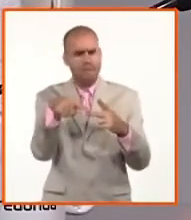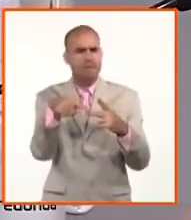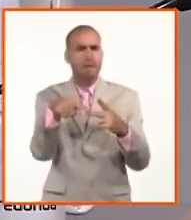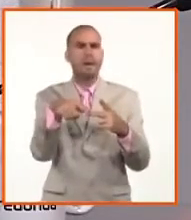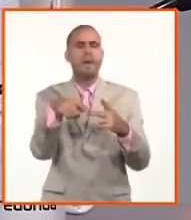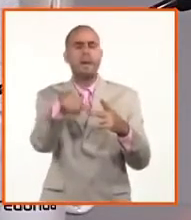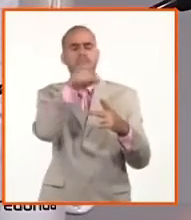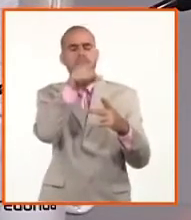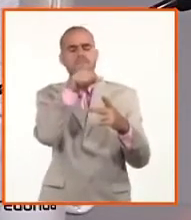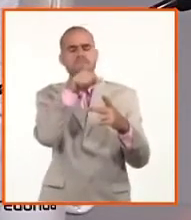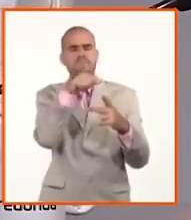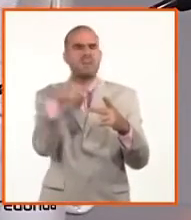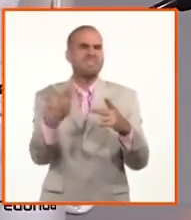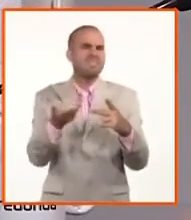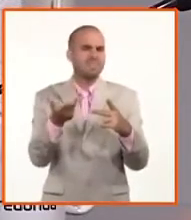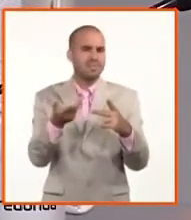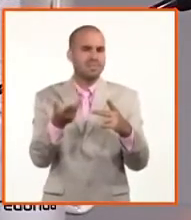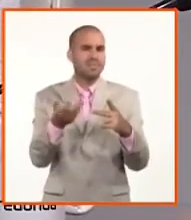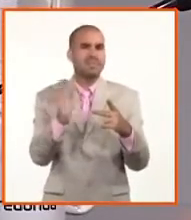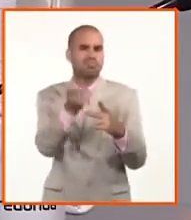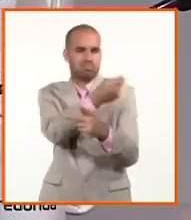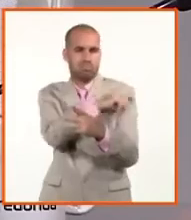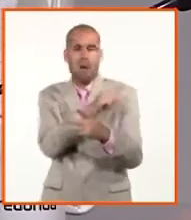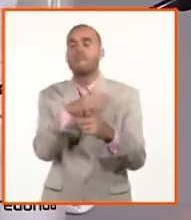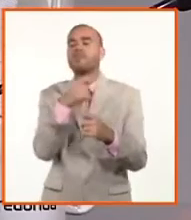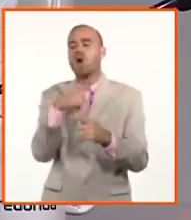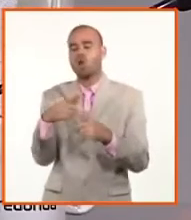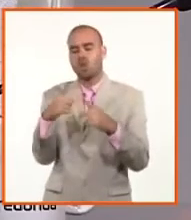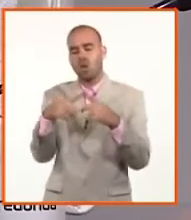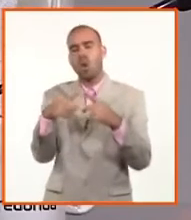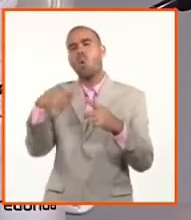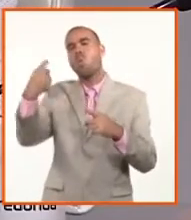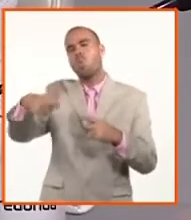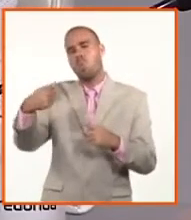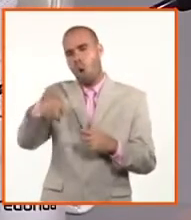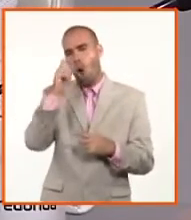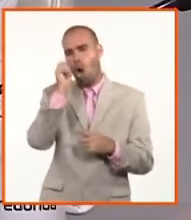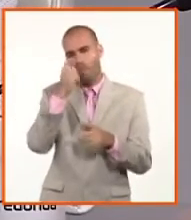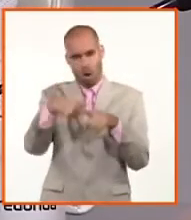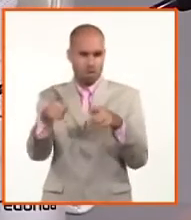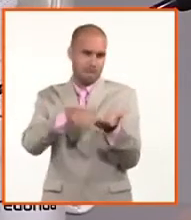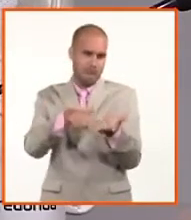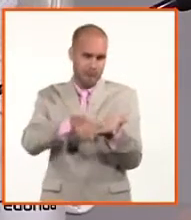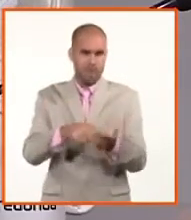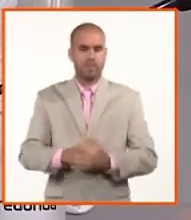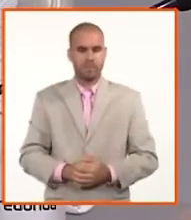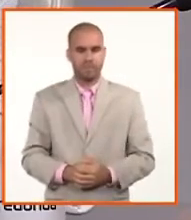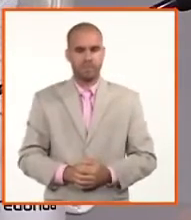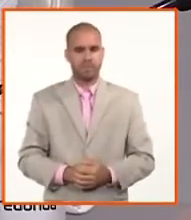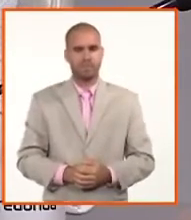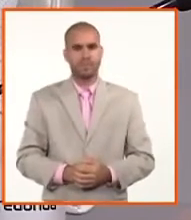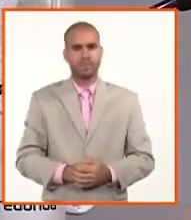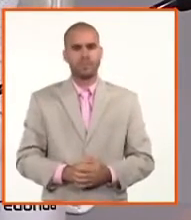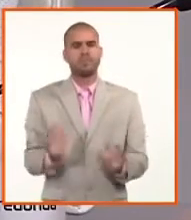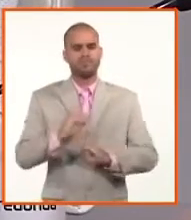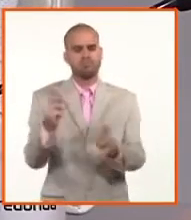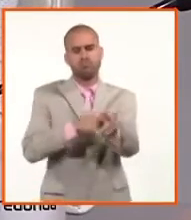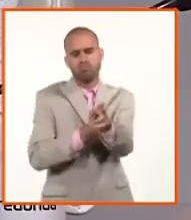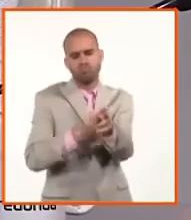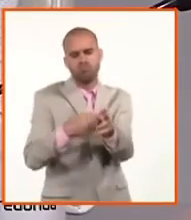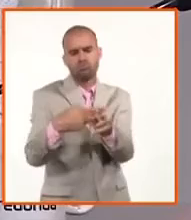pueblo, Esther Montes de Oca, el juez de instrucción, Luis Saiz. Y